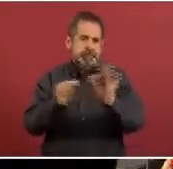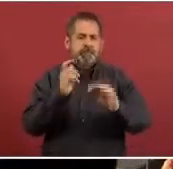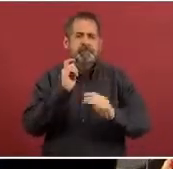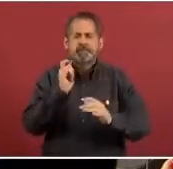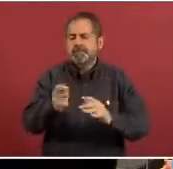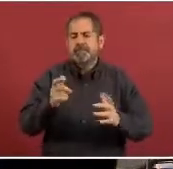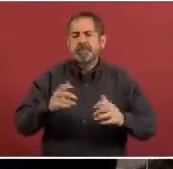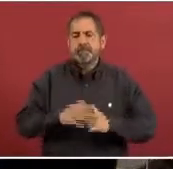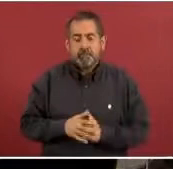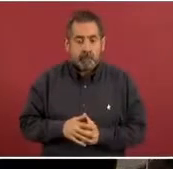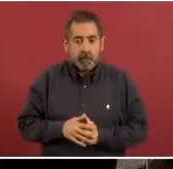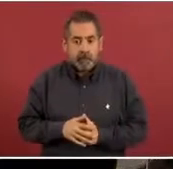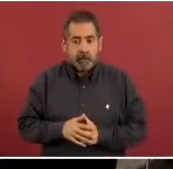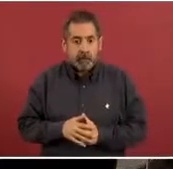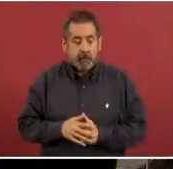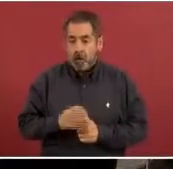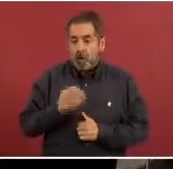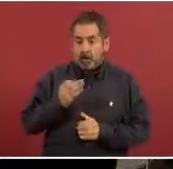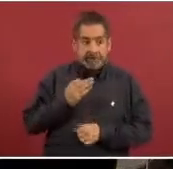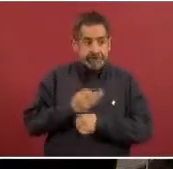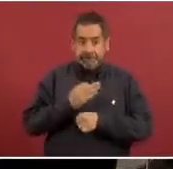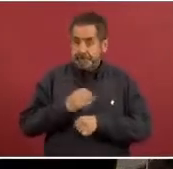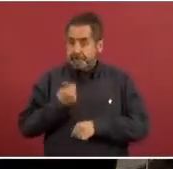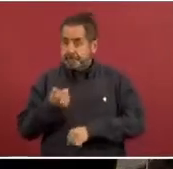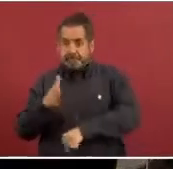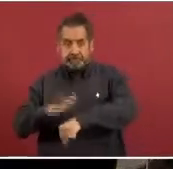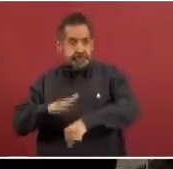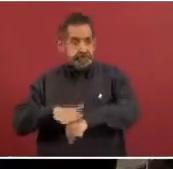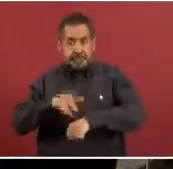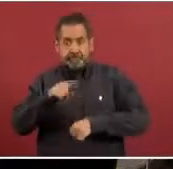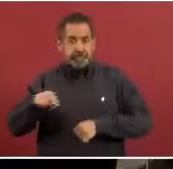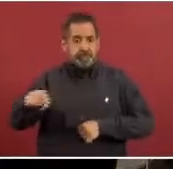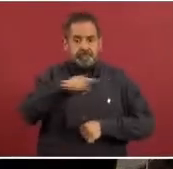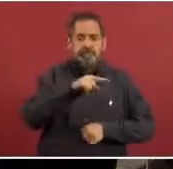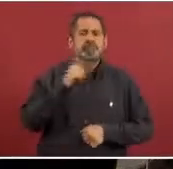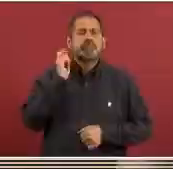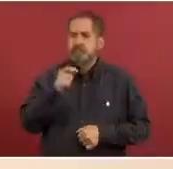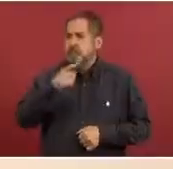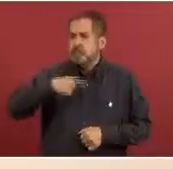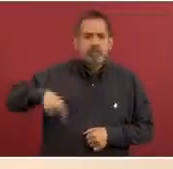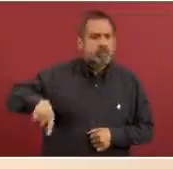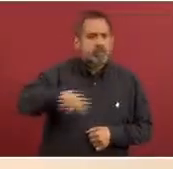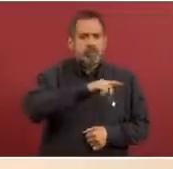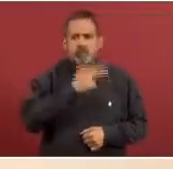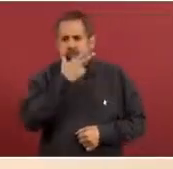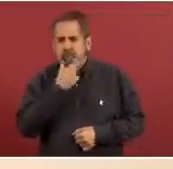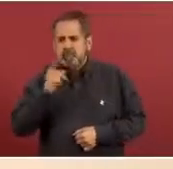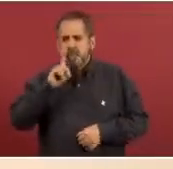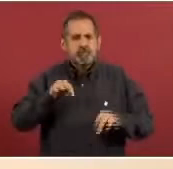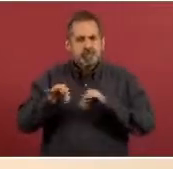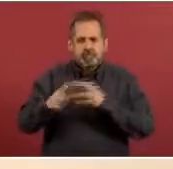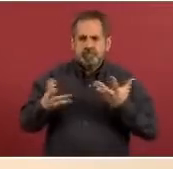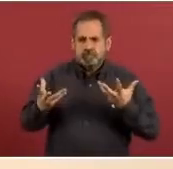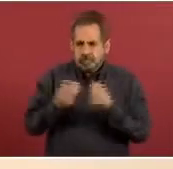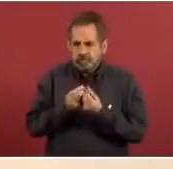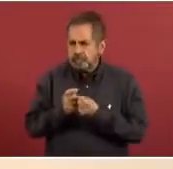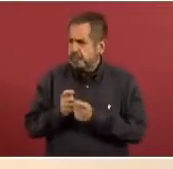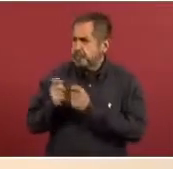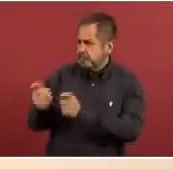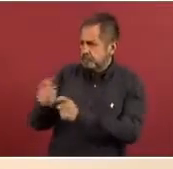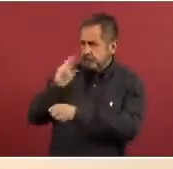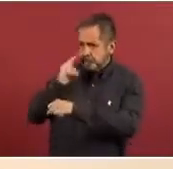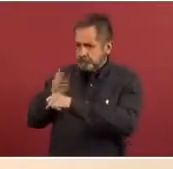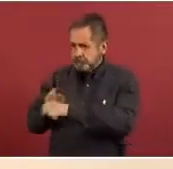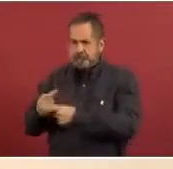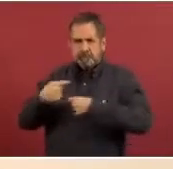decir que este llamado que estamos haciendo a trabajar de manera conjunta, de redistribuir el trabajo,